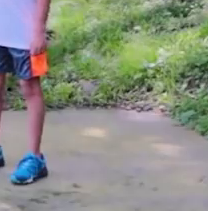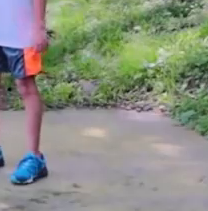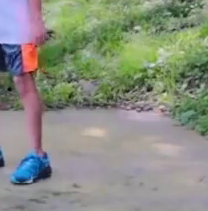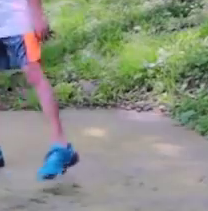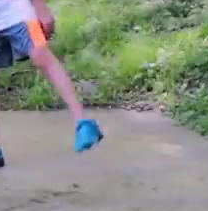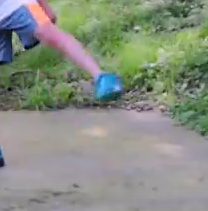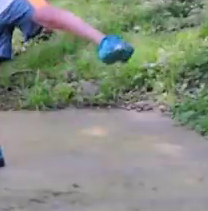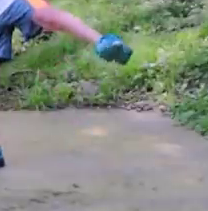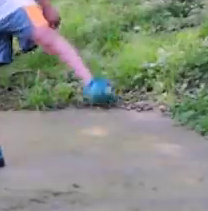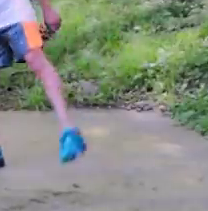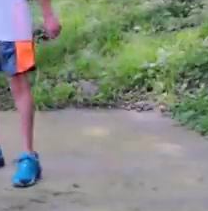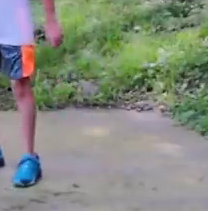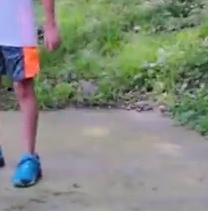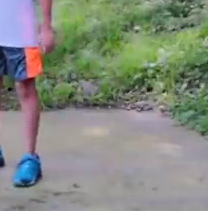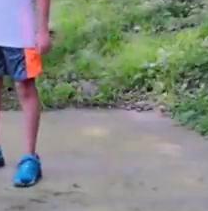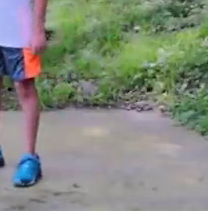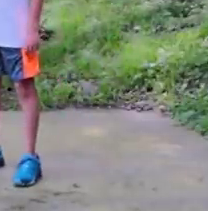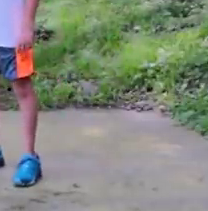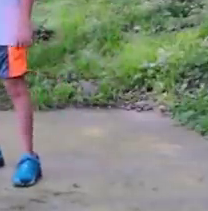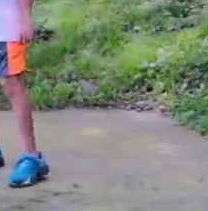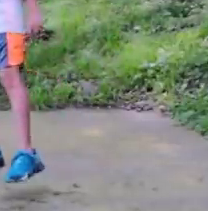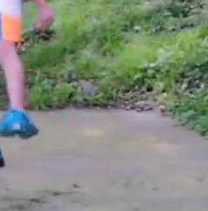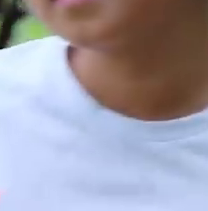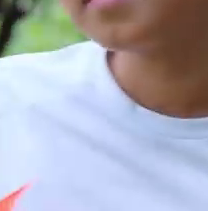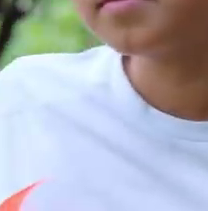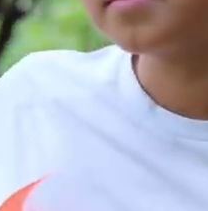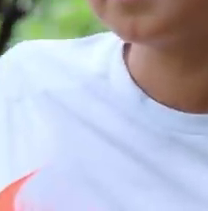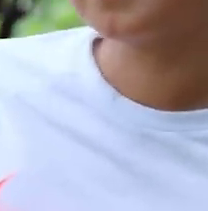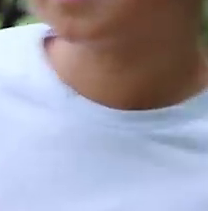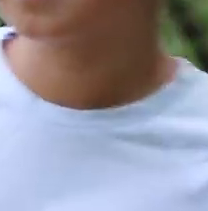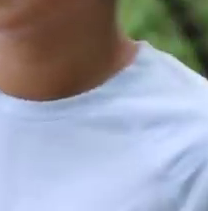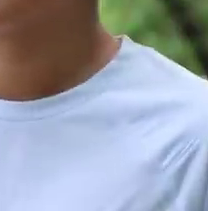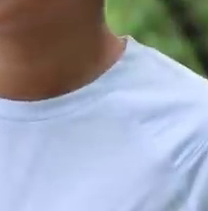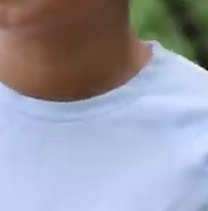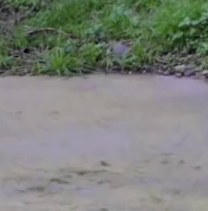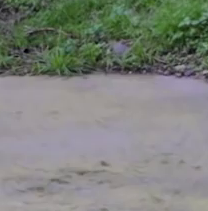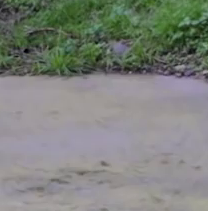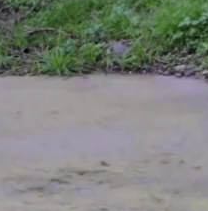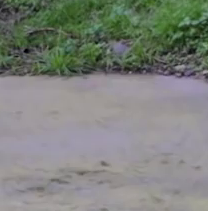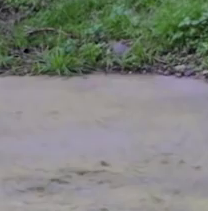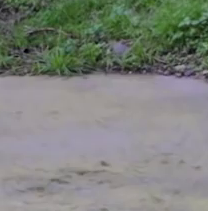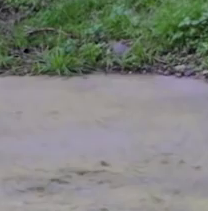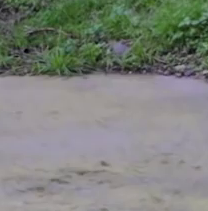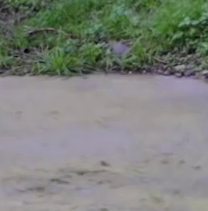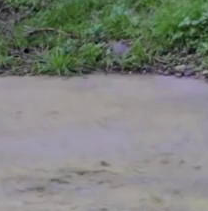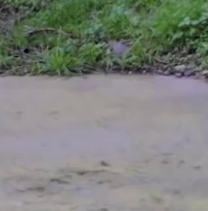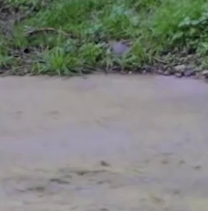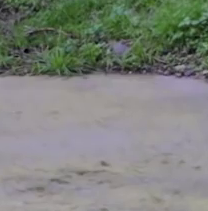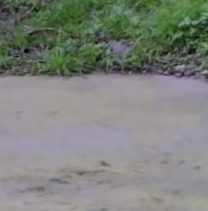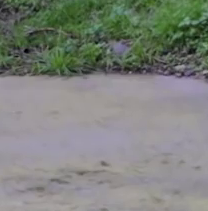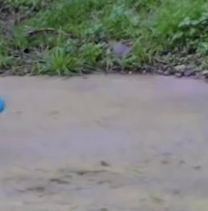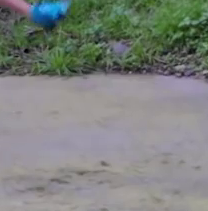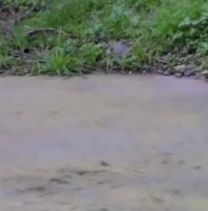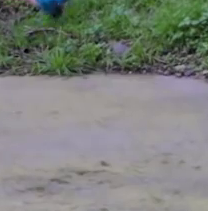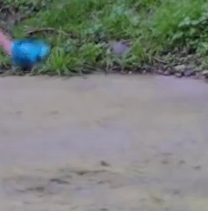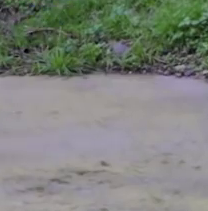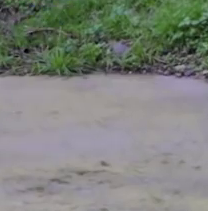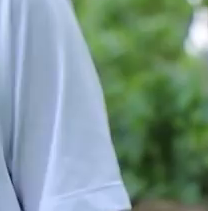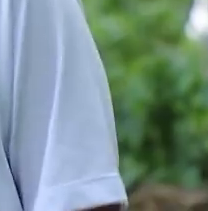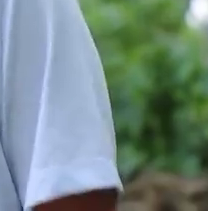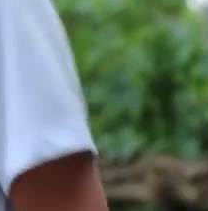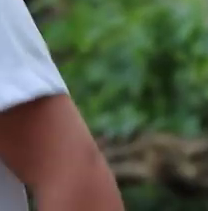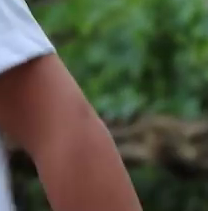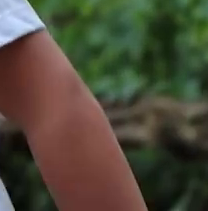izquierda, eso, y subimos. Bien, en este ejercicio vamos a hacer un desplazamiento, elevación de pierna